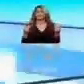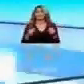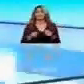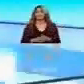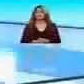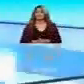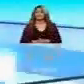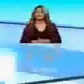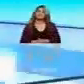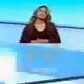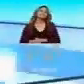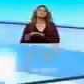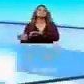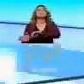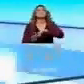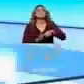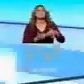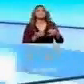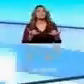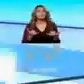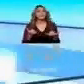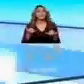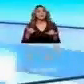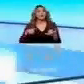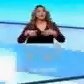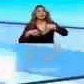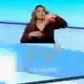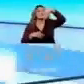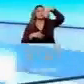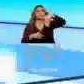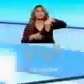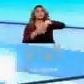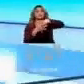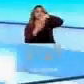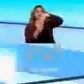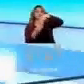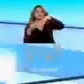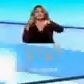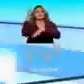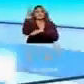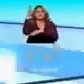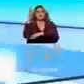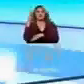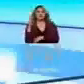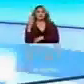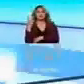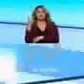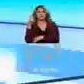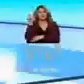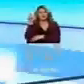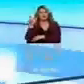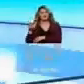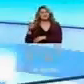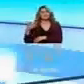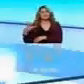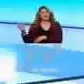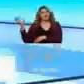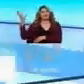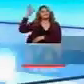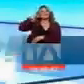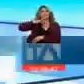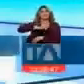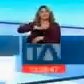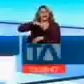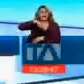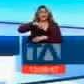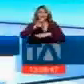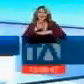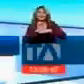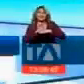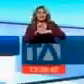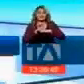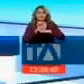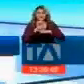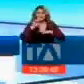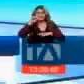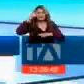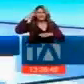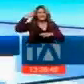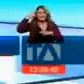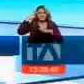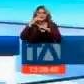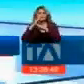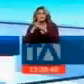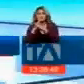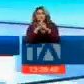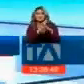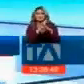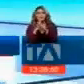Y después de conocer el primer caso de coronavirus en la región, el gobierno ecuatoriano extiende las medidas para prevenir el brote en el país. En estos momentos